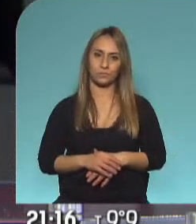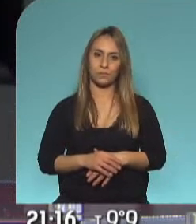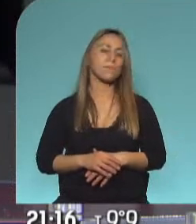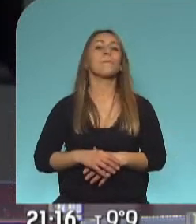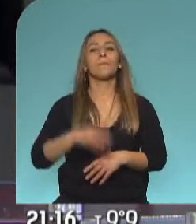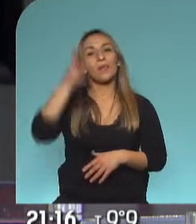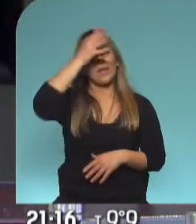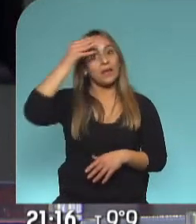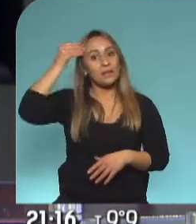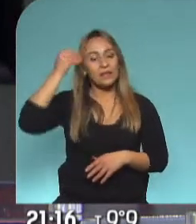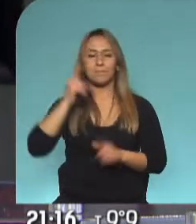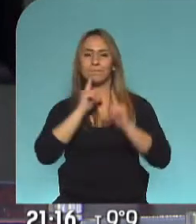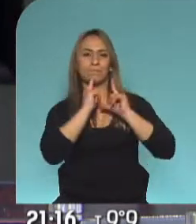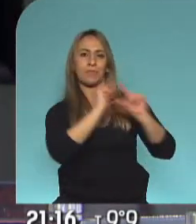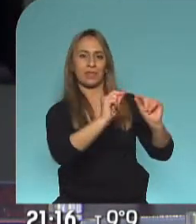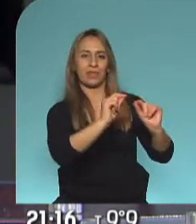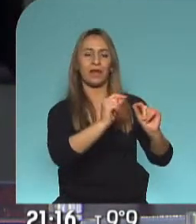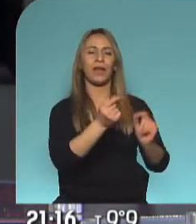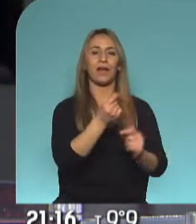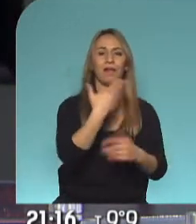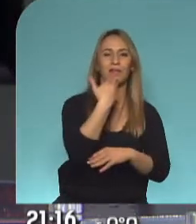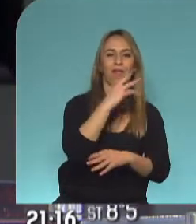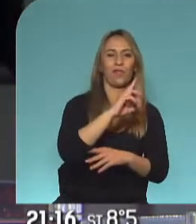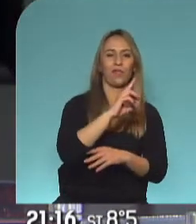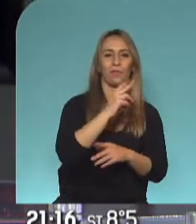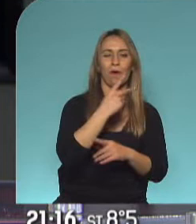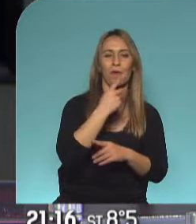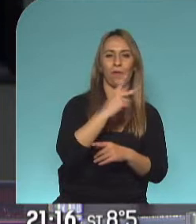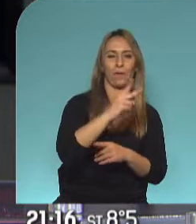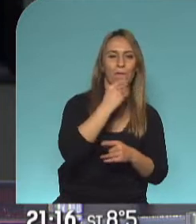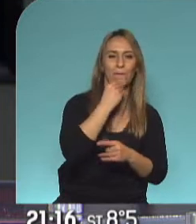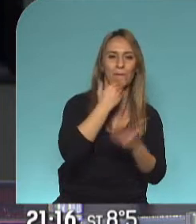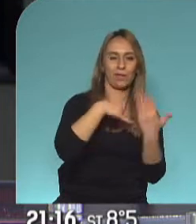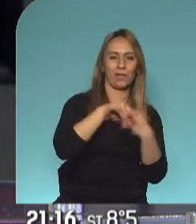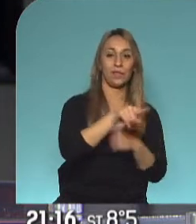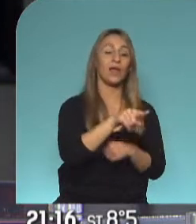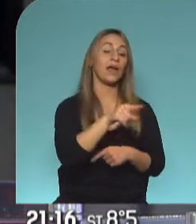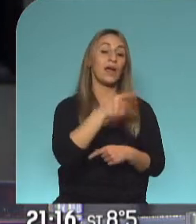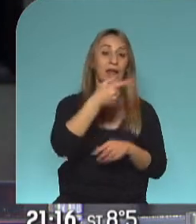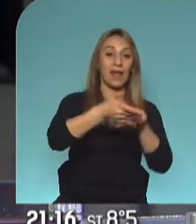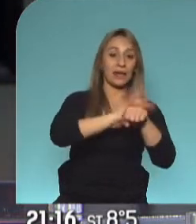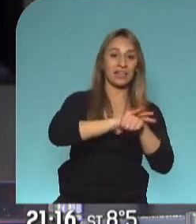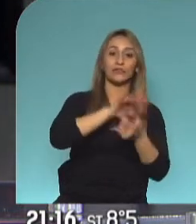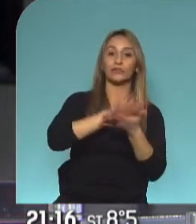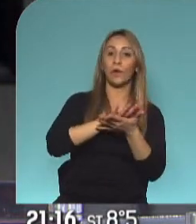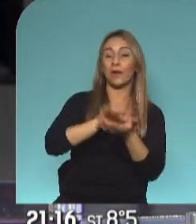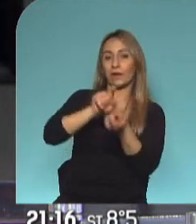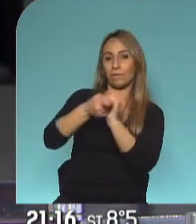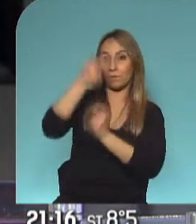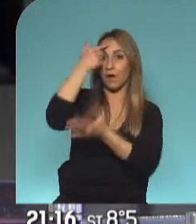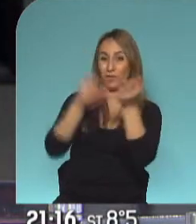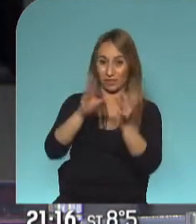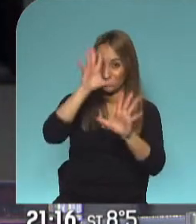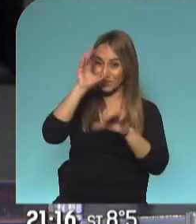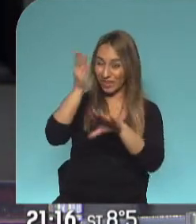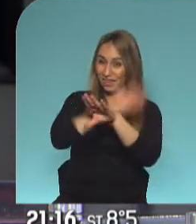Kirchner criticó el doble discurso de Horacio Rodríguez Larreta en cuanto a la reforma judicial. Recordemos que Larreta había criticado la